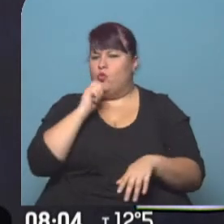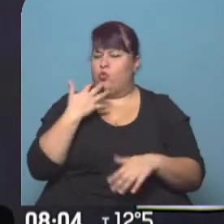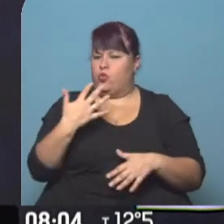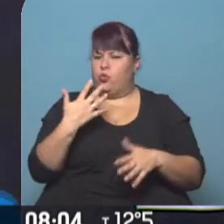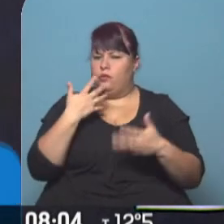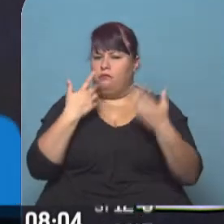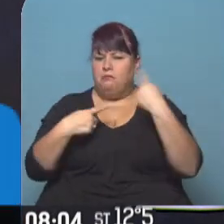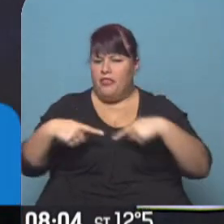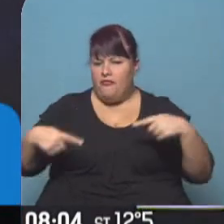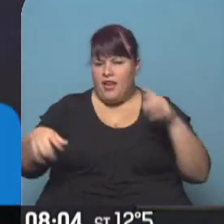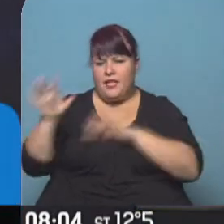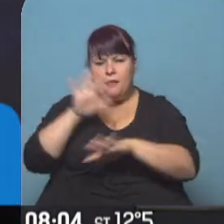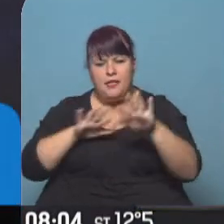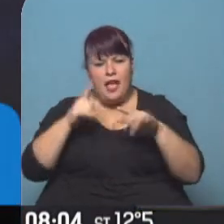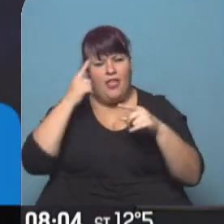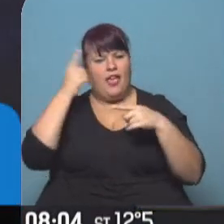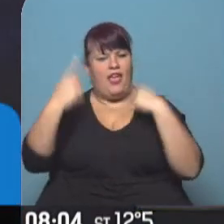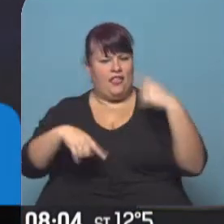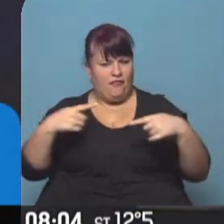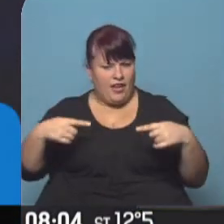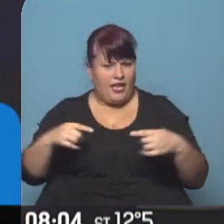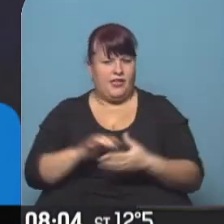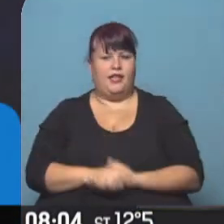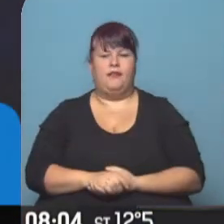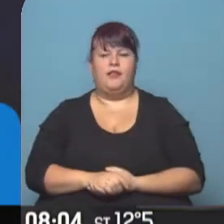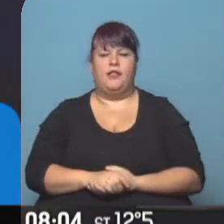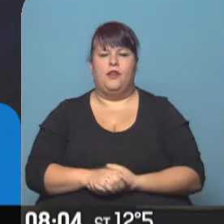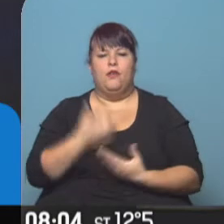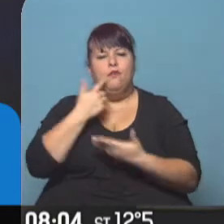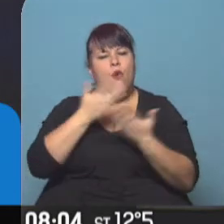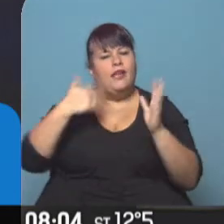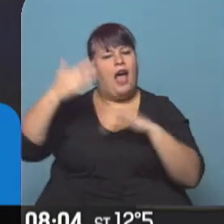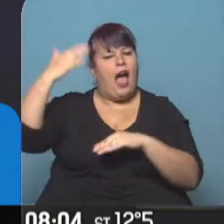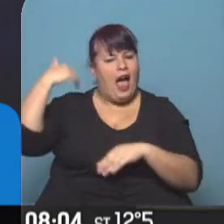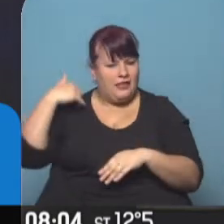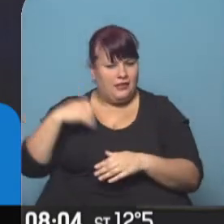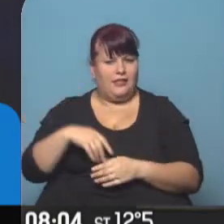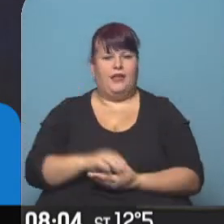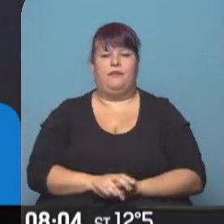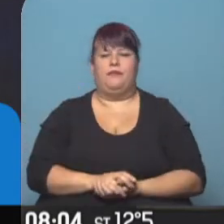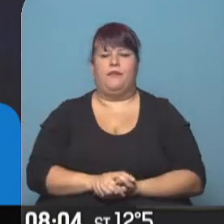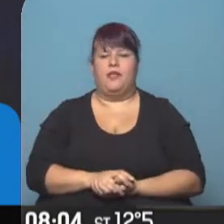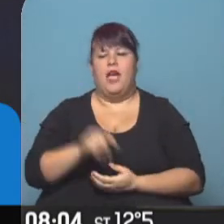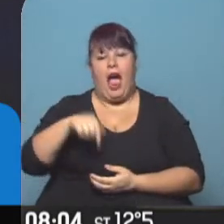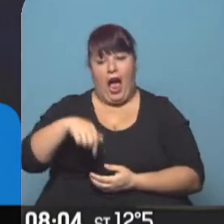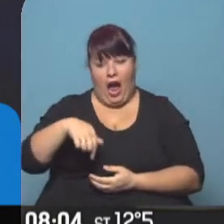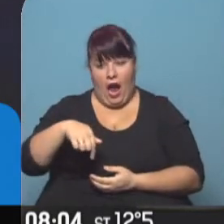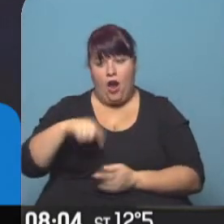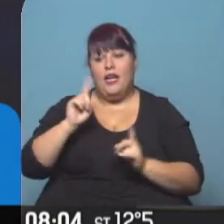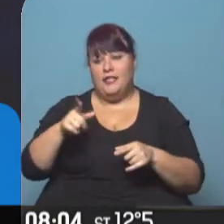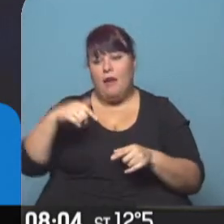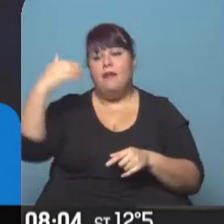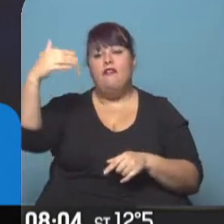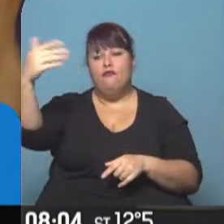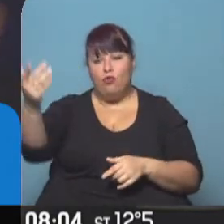Es un fascinante collage De ideas que presenta el pasado de Nijinsky, el presente y también